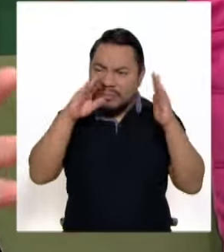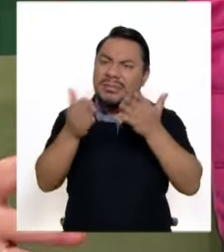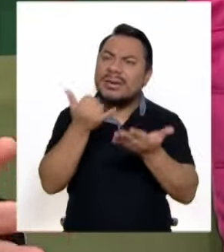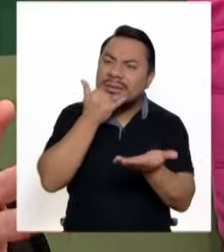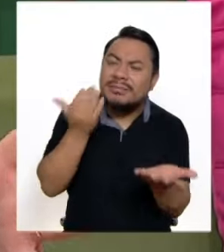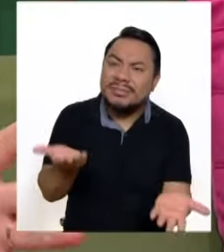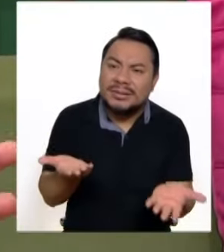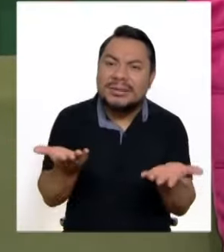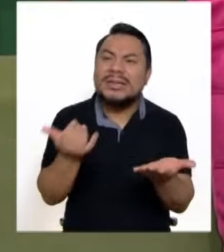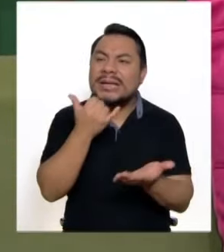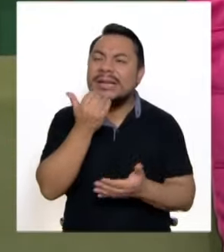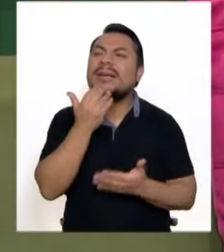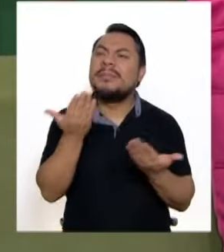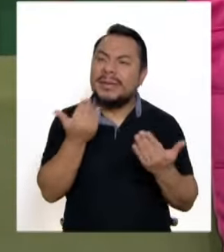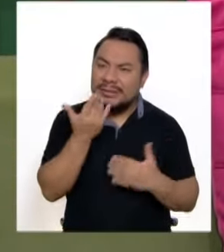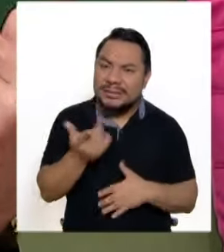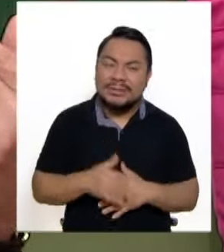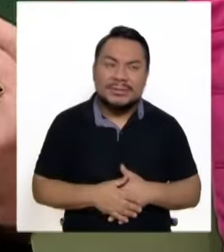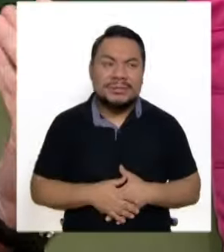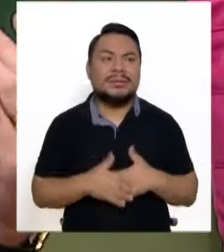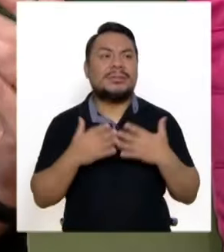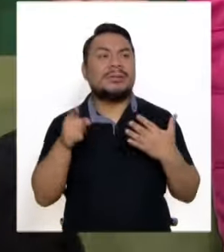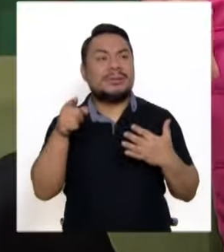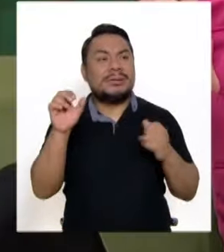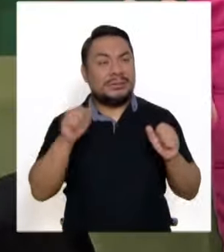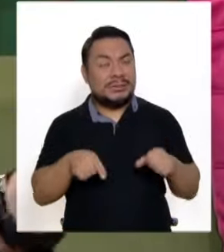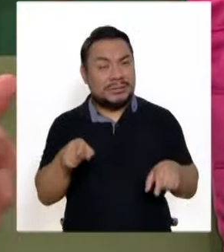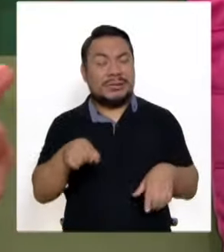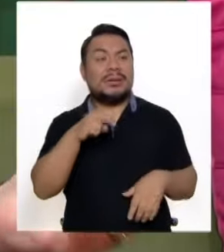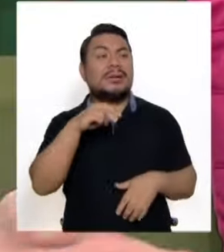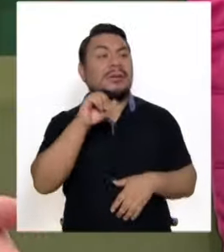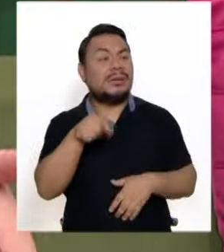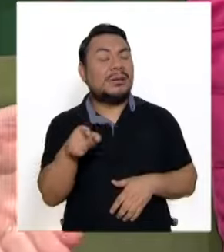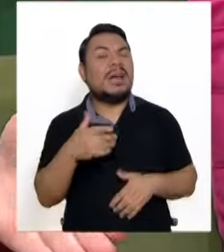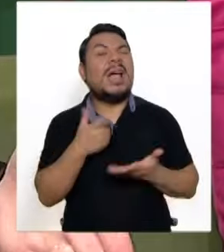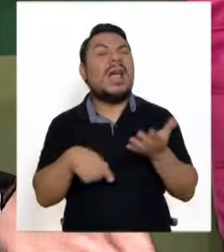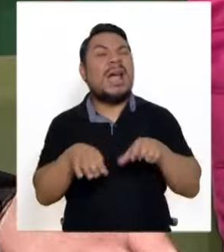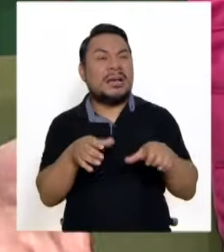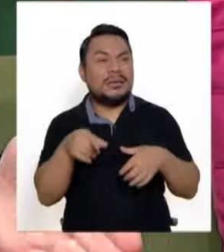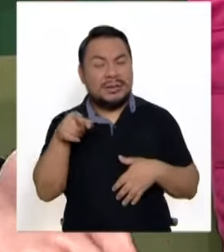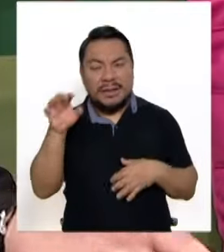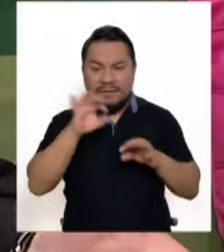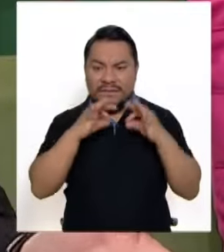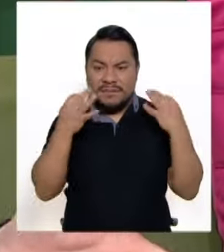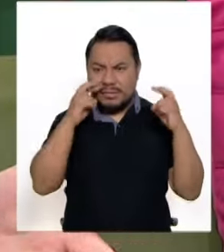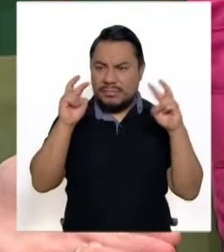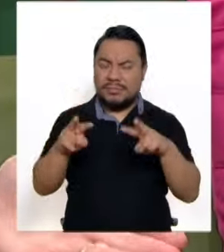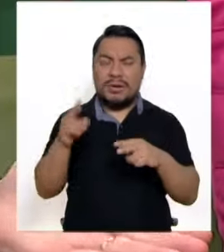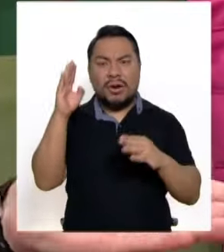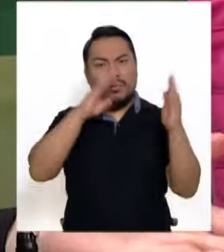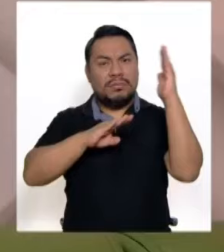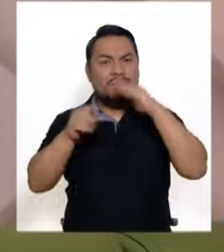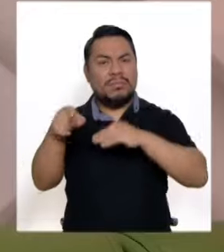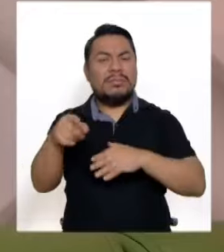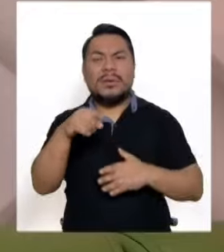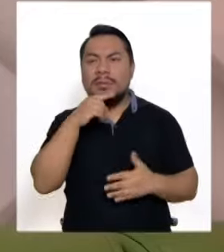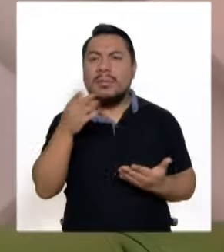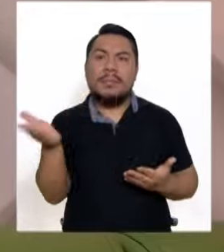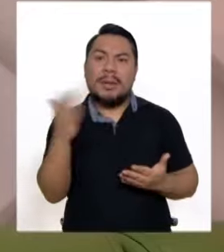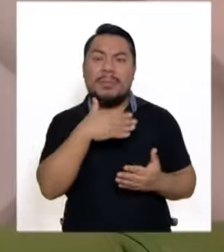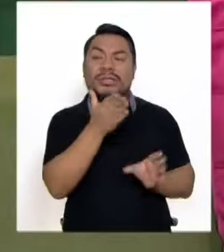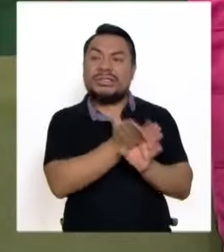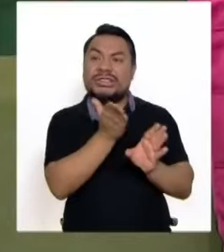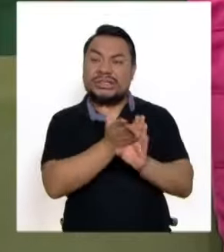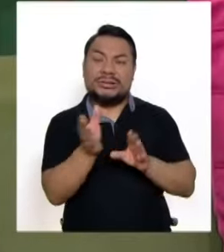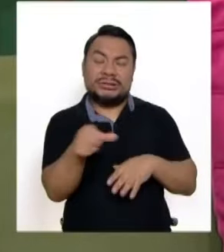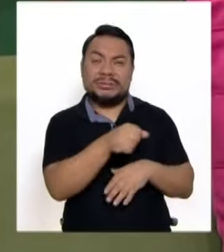oye, ¿qué te pasa? ¿Qué tienes? Entonces, eso indudablemente, Nicolás, lo que hace es llevar a la familia, a la paciente, al psiquiatra.